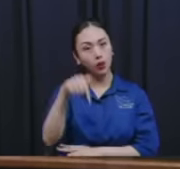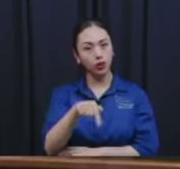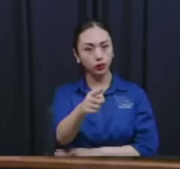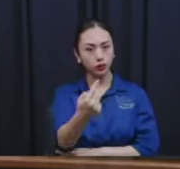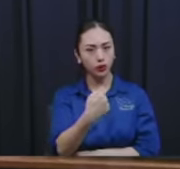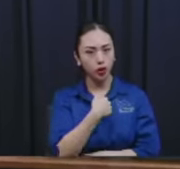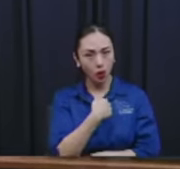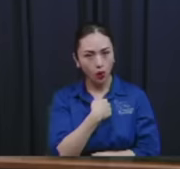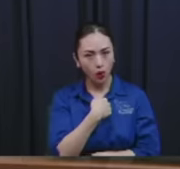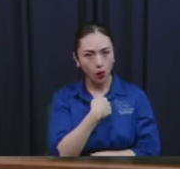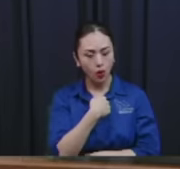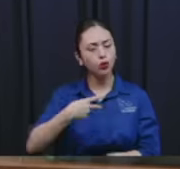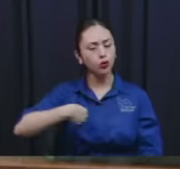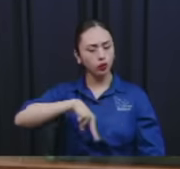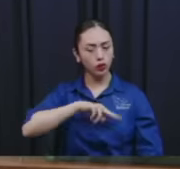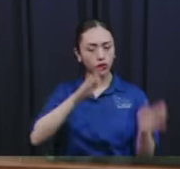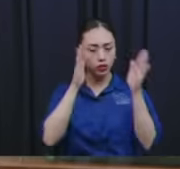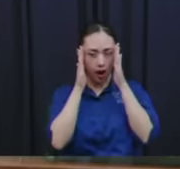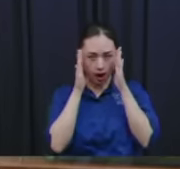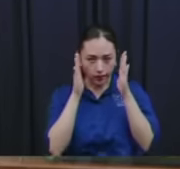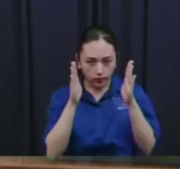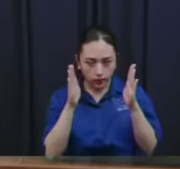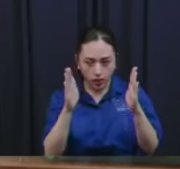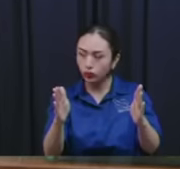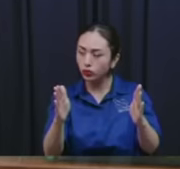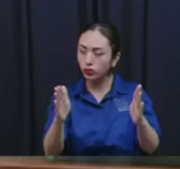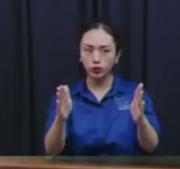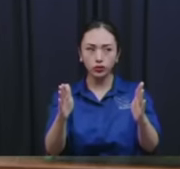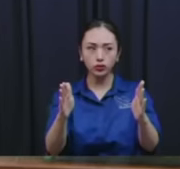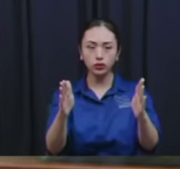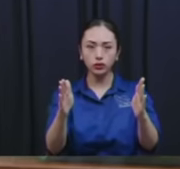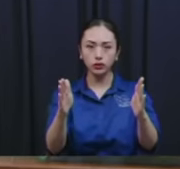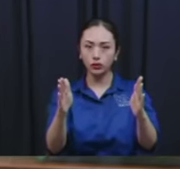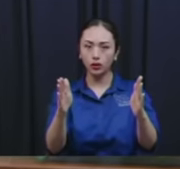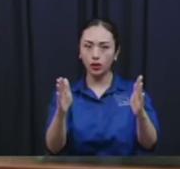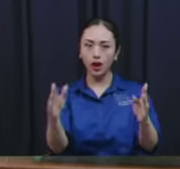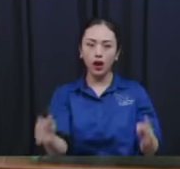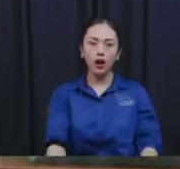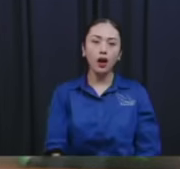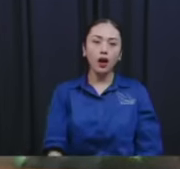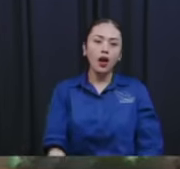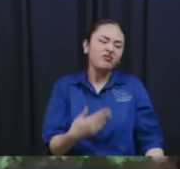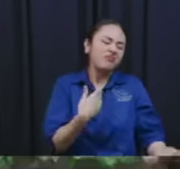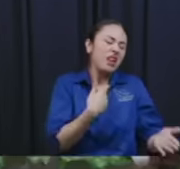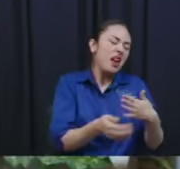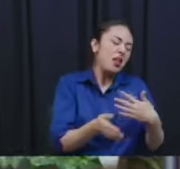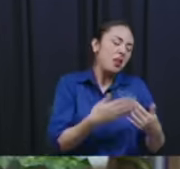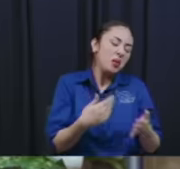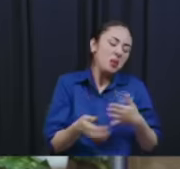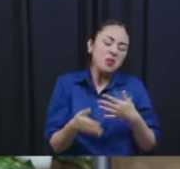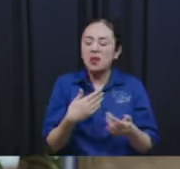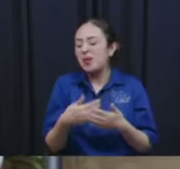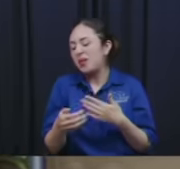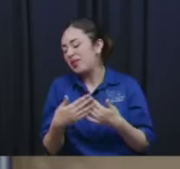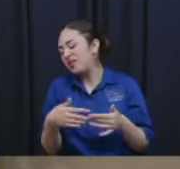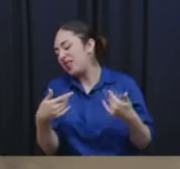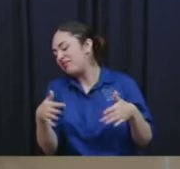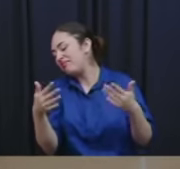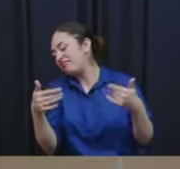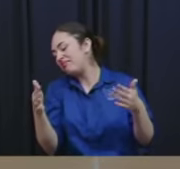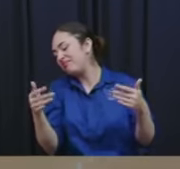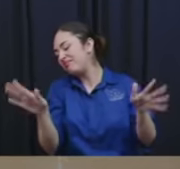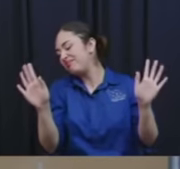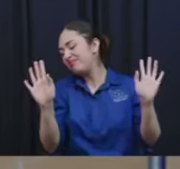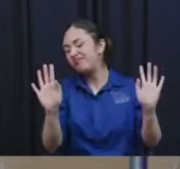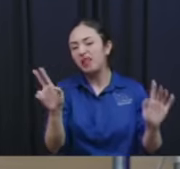nosotros No pasa nada hermano no pasa nada siempre dicen que va a